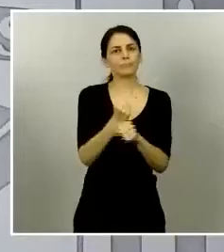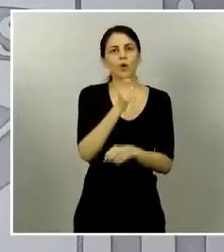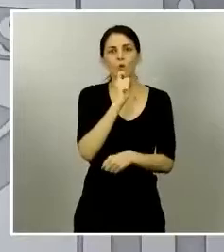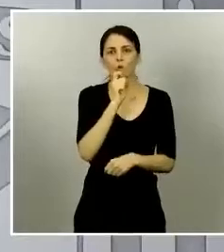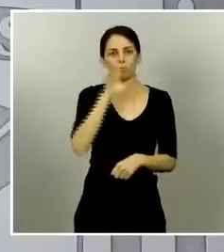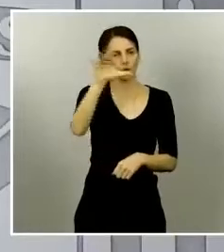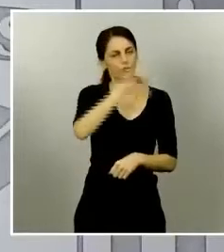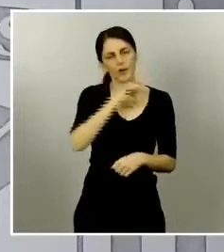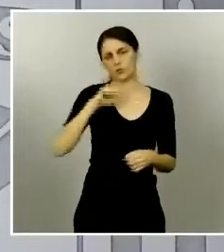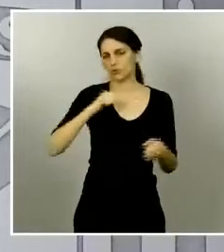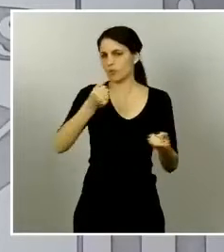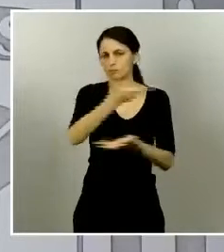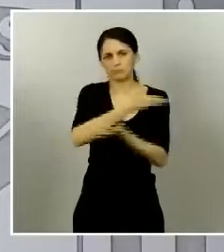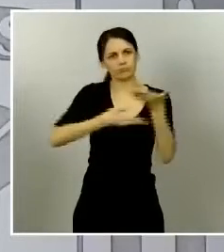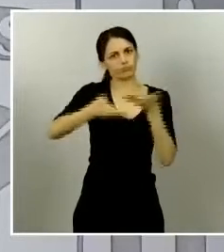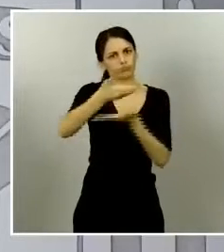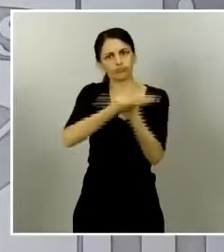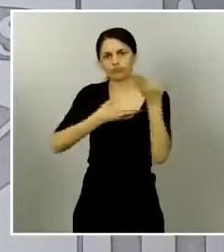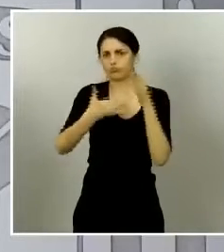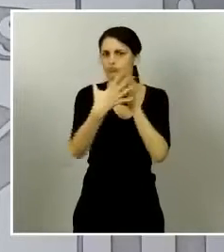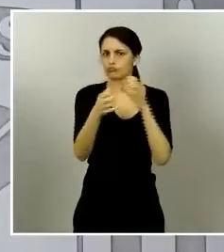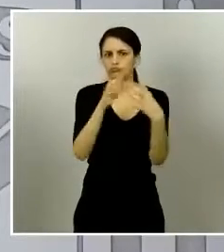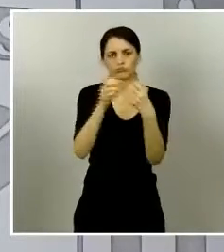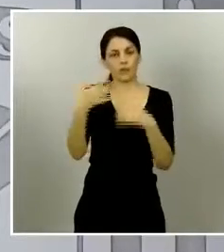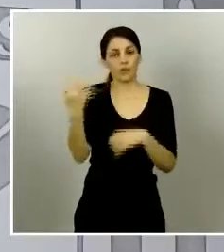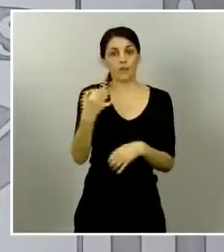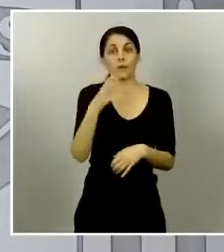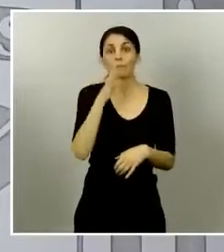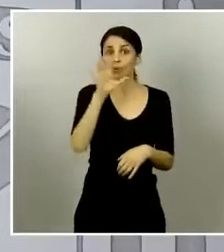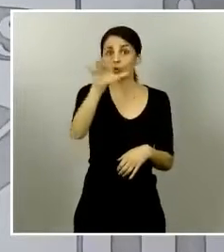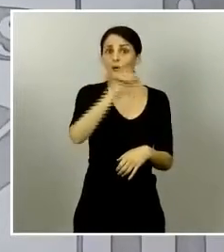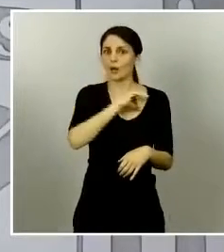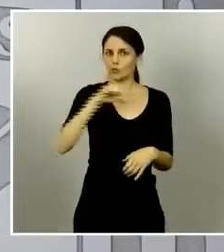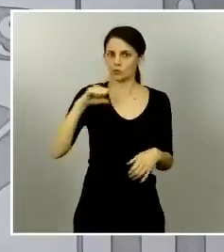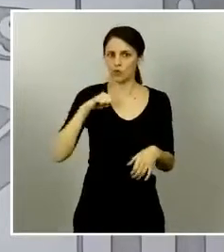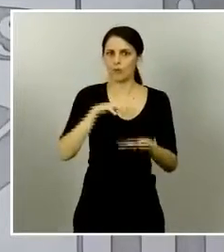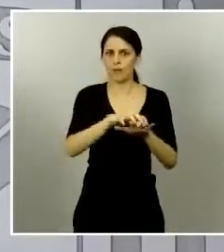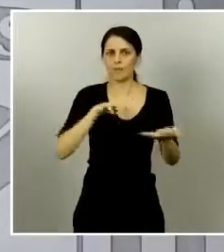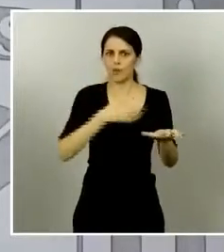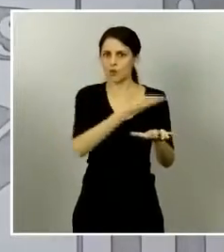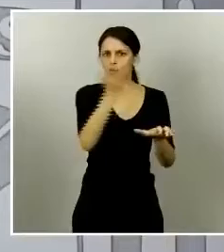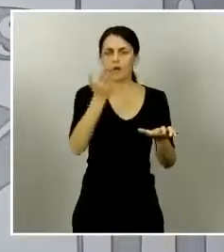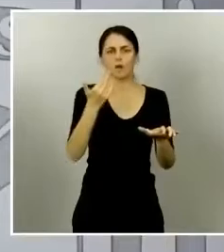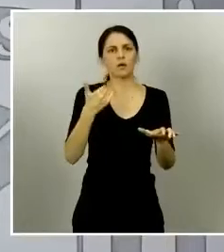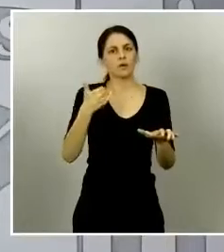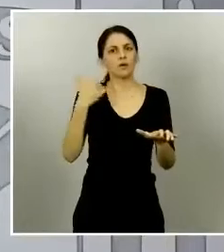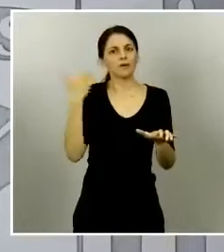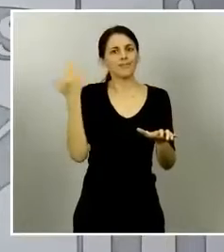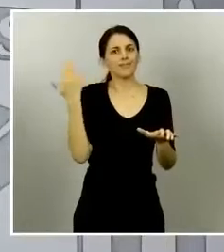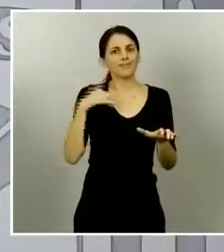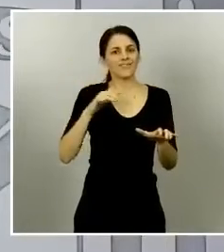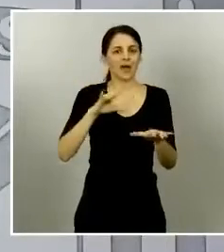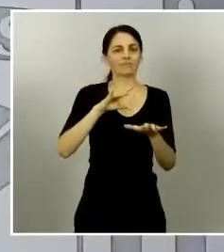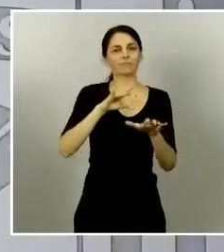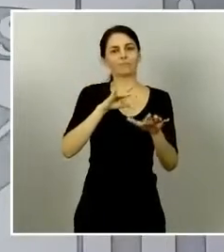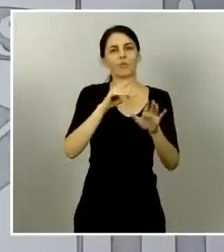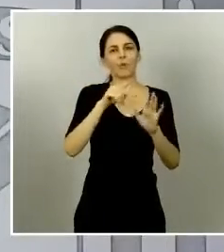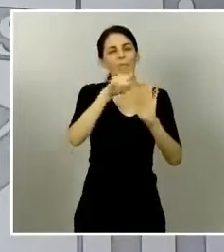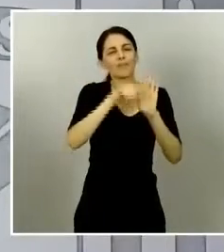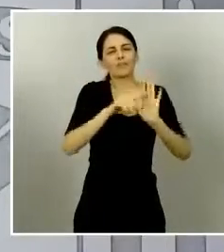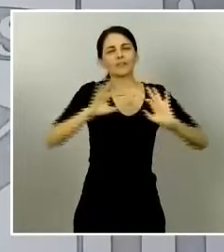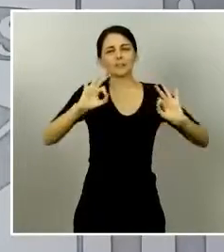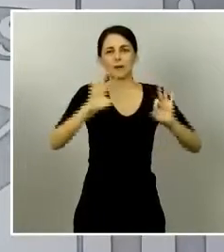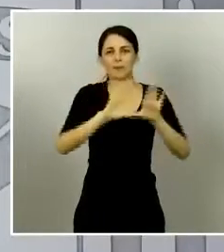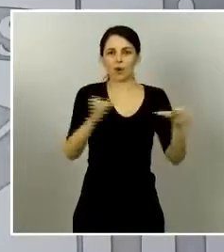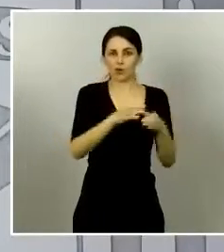necesariamente tiene que trabajarse de forma coordinada con las comunidades autónomas ya que muchas de ellas, la gran mayoría, disponen